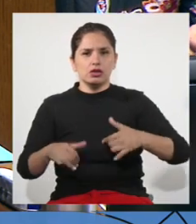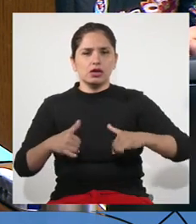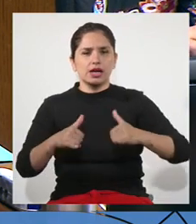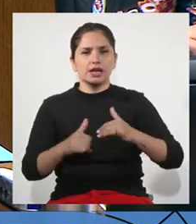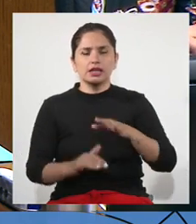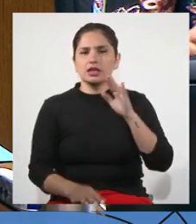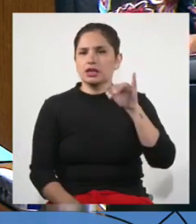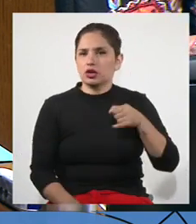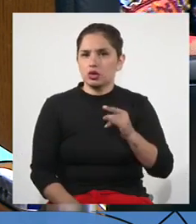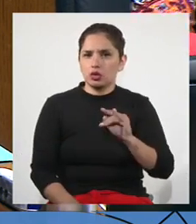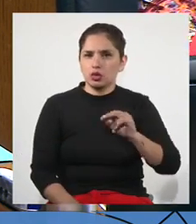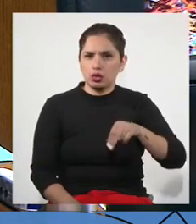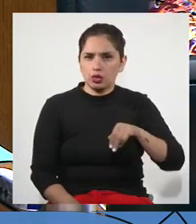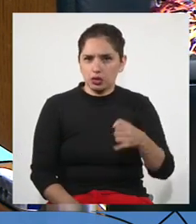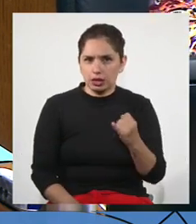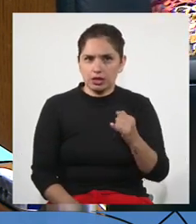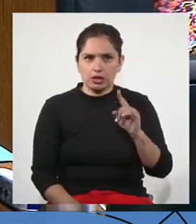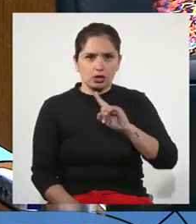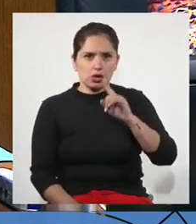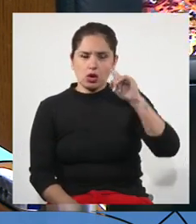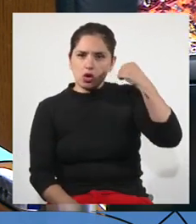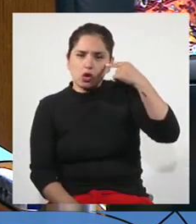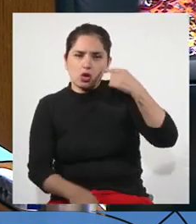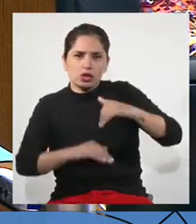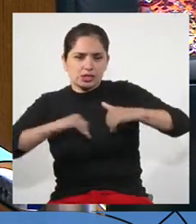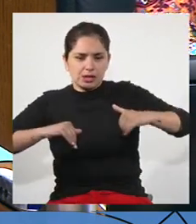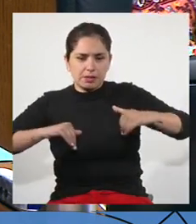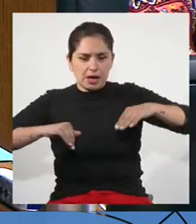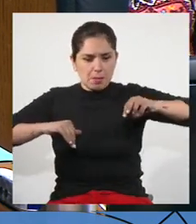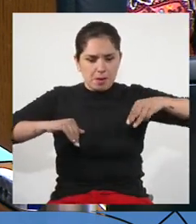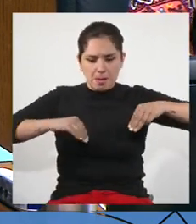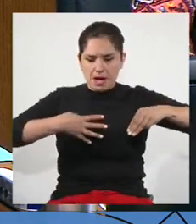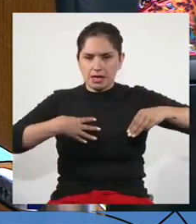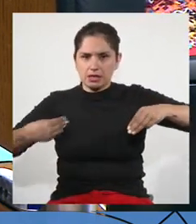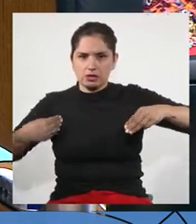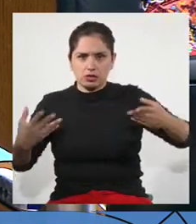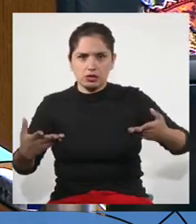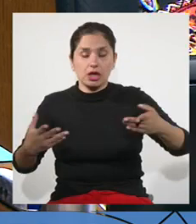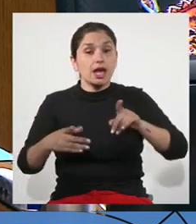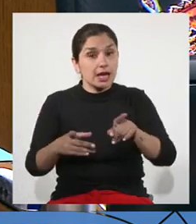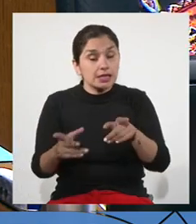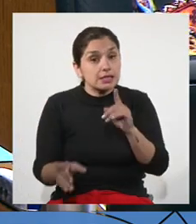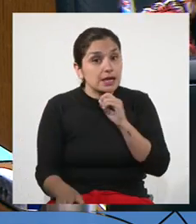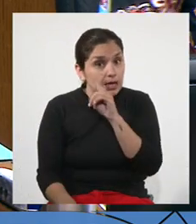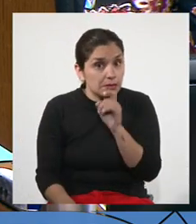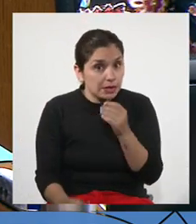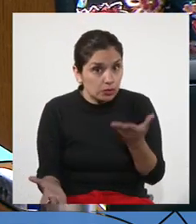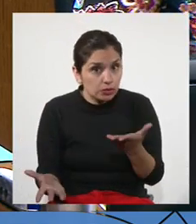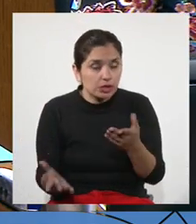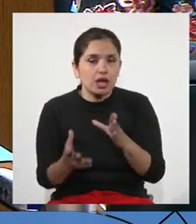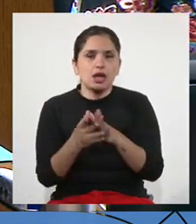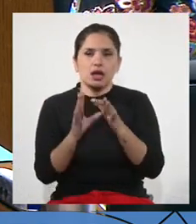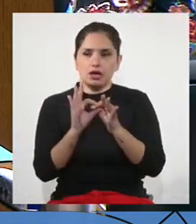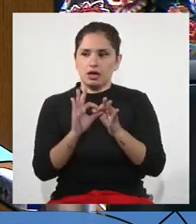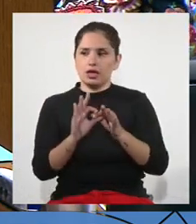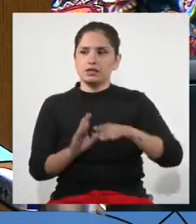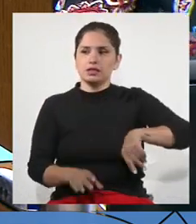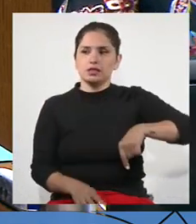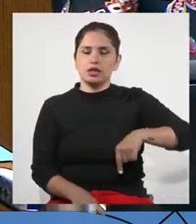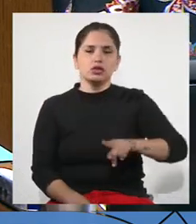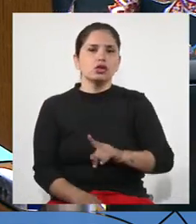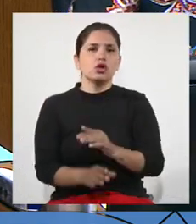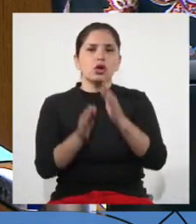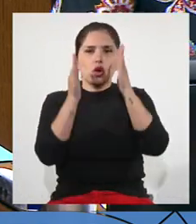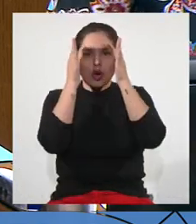a esos jardines. Parecería ilógico separar a madres e hijos. Todo indica que es altamente es beneficioso que estén juntos. Gracias. Y no podrá, sino